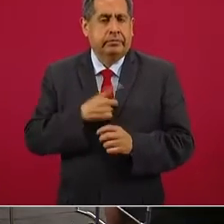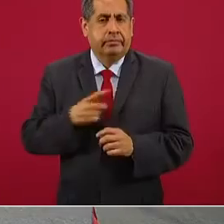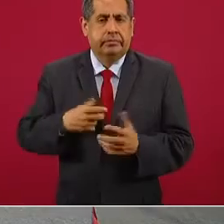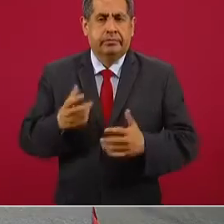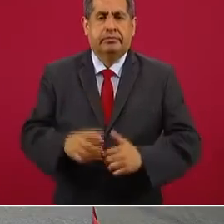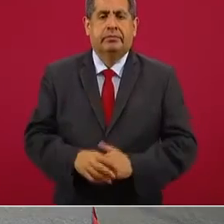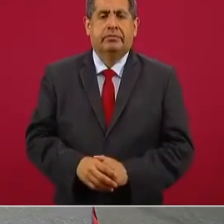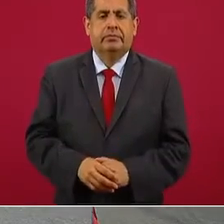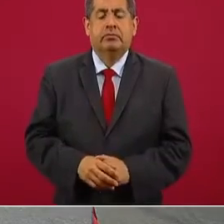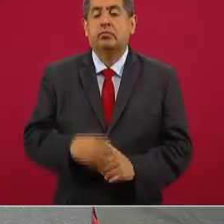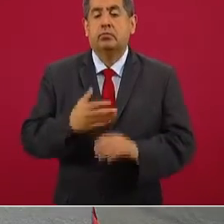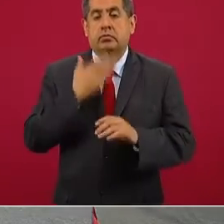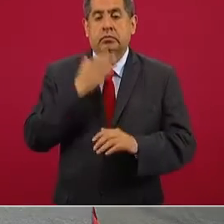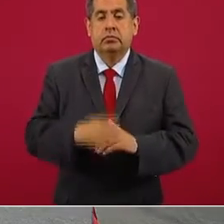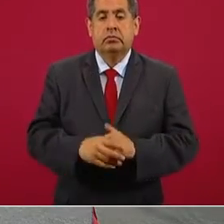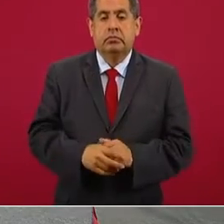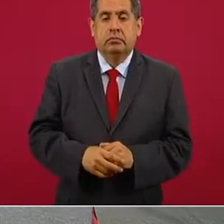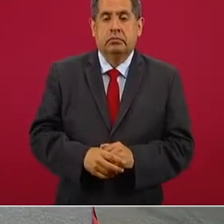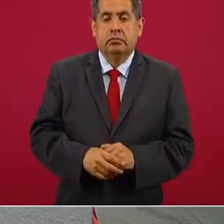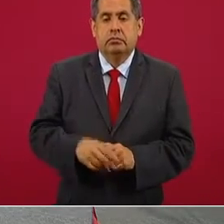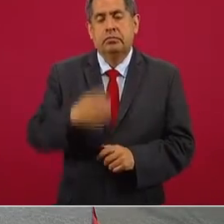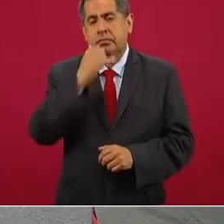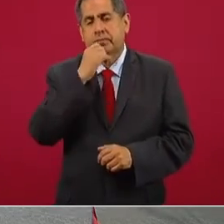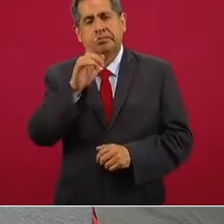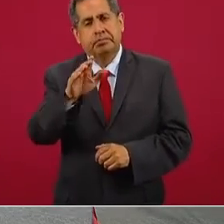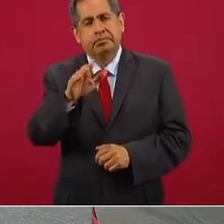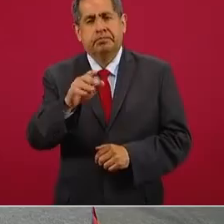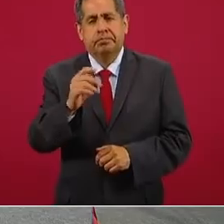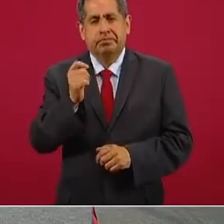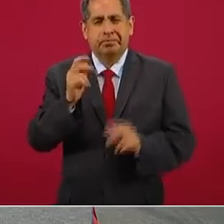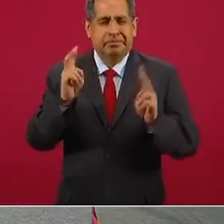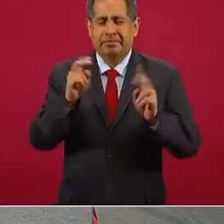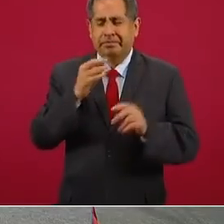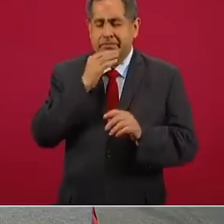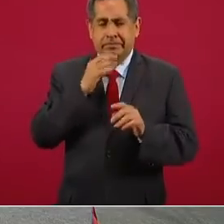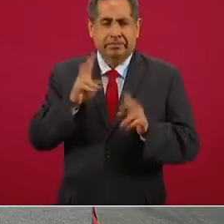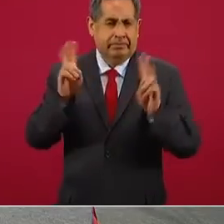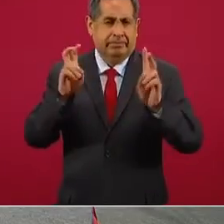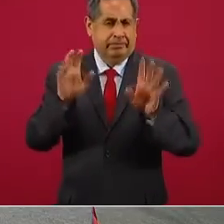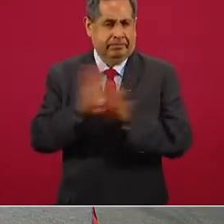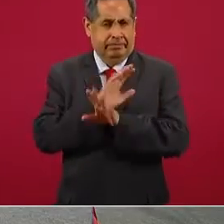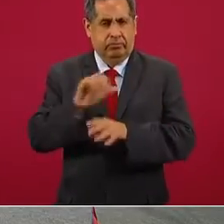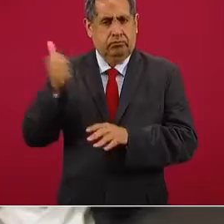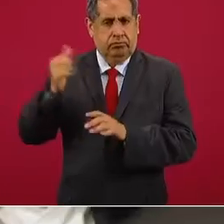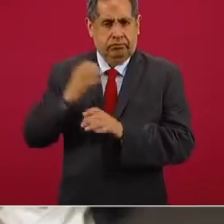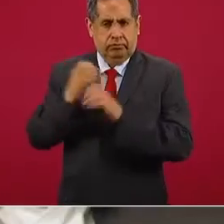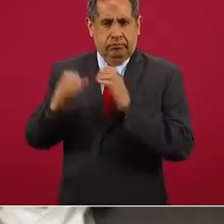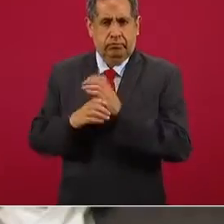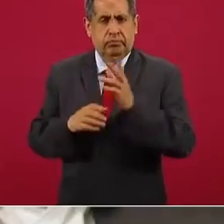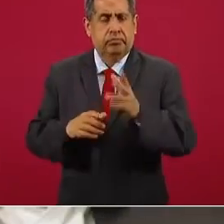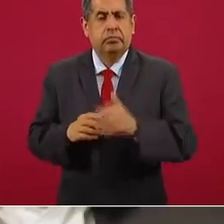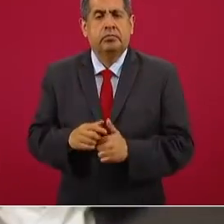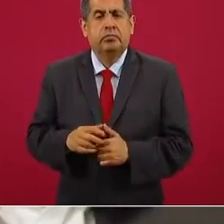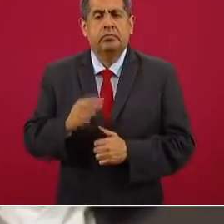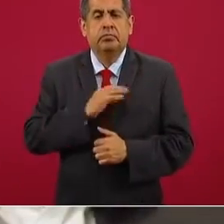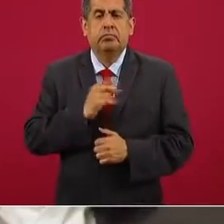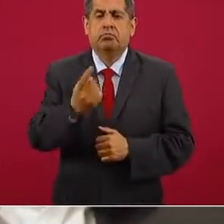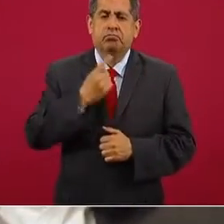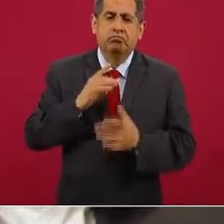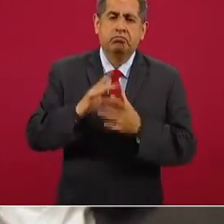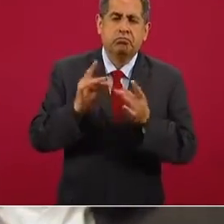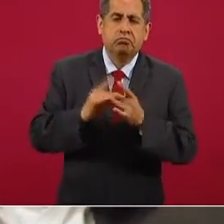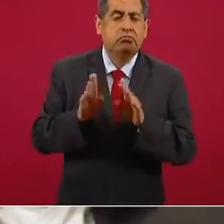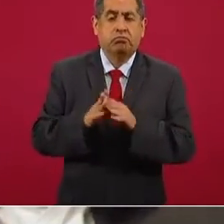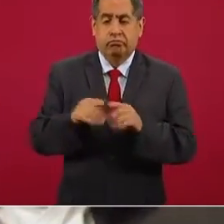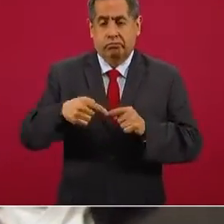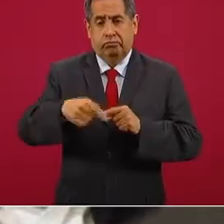hacer. Muy bien. Okay, perdón, y cambiando el tema brevemente, presidente, perdón, si pudiera adelantarnos un poco,